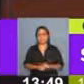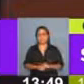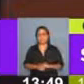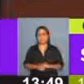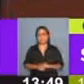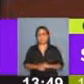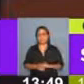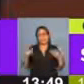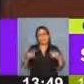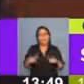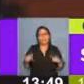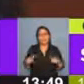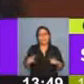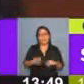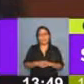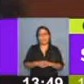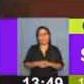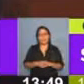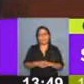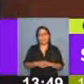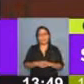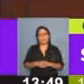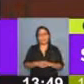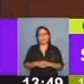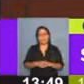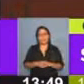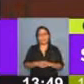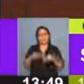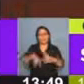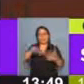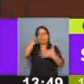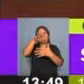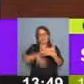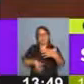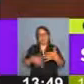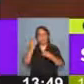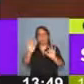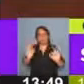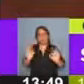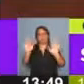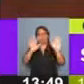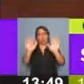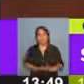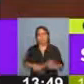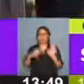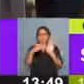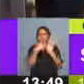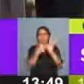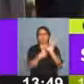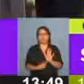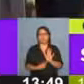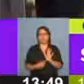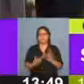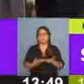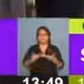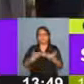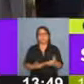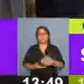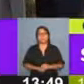. Ponemos a consideración del cuerpo el texto ordenado y las normas transitorias.